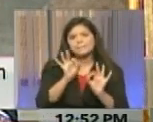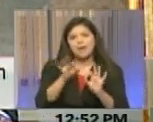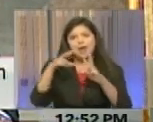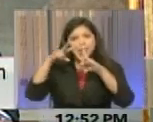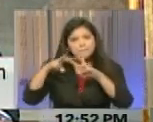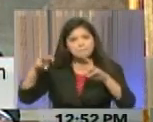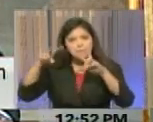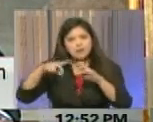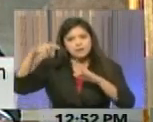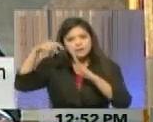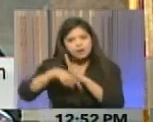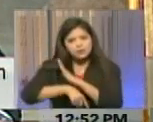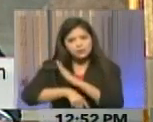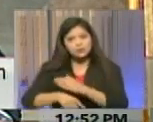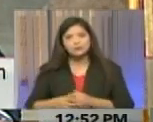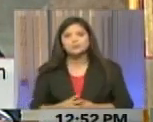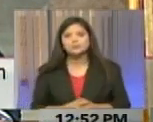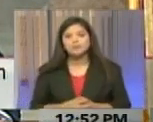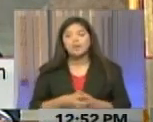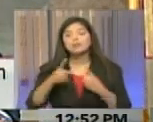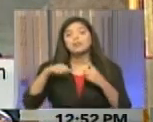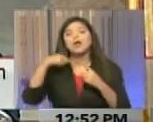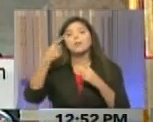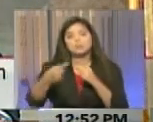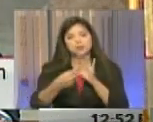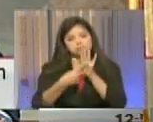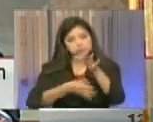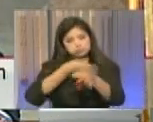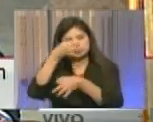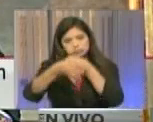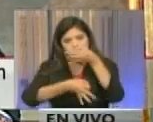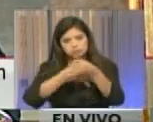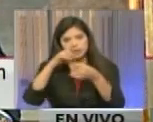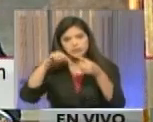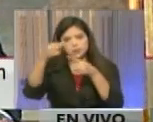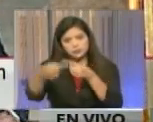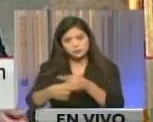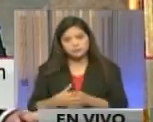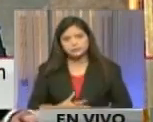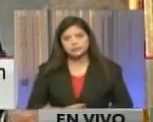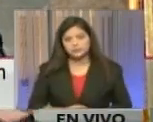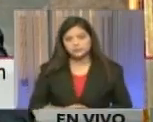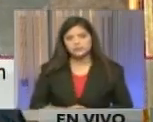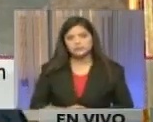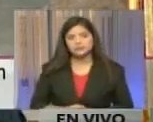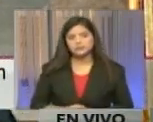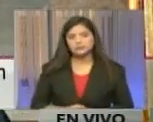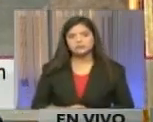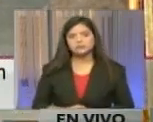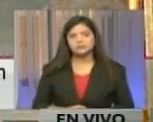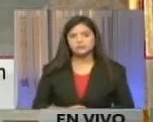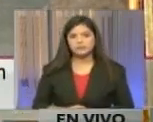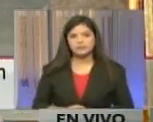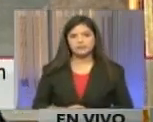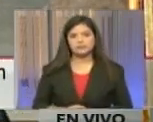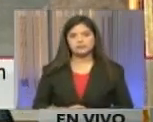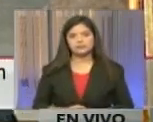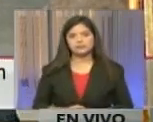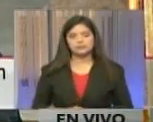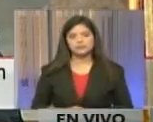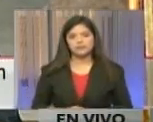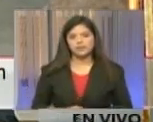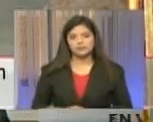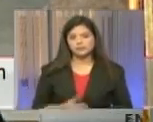investigación criminal, que lo daremos en su debida oportunidad. También quisiera comentar que lo más reciente